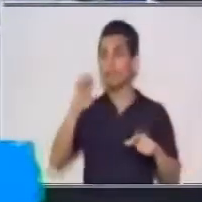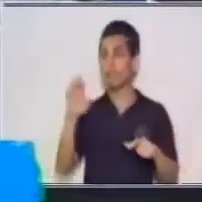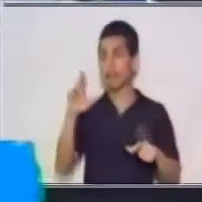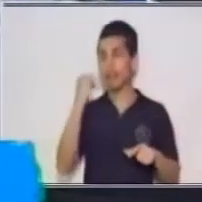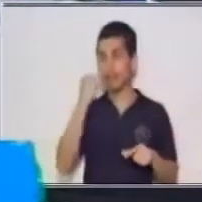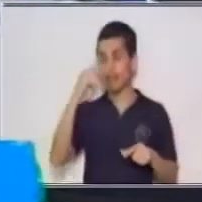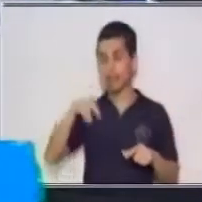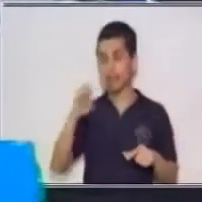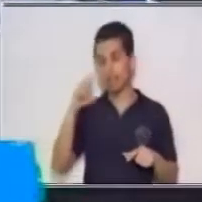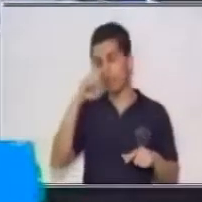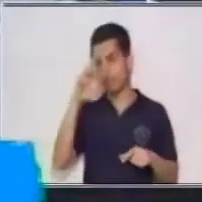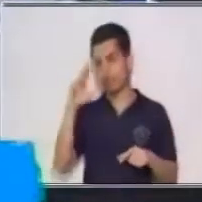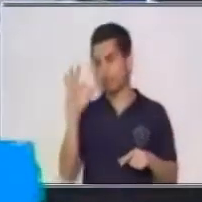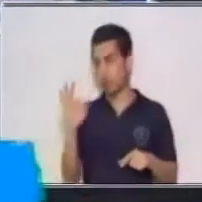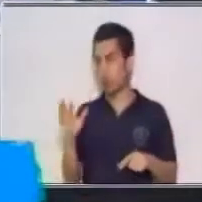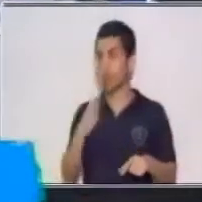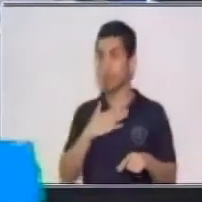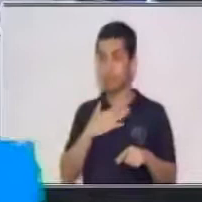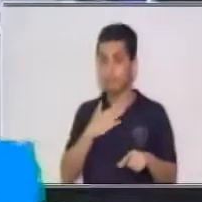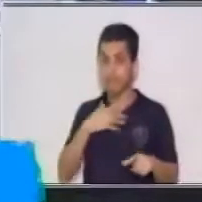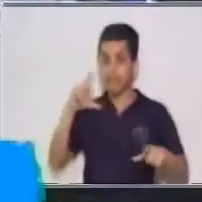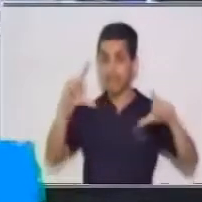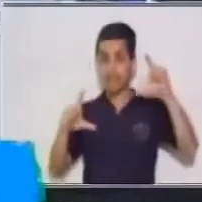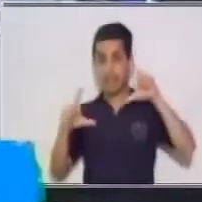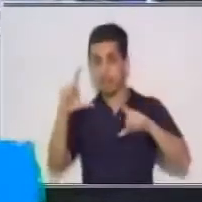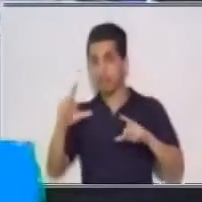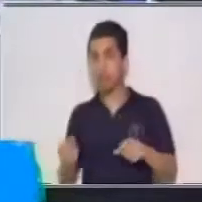el perímetro de nuestra llanta es